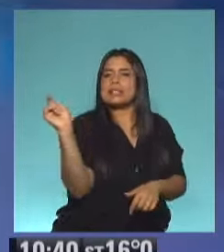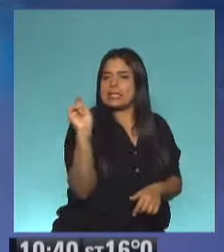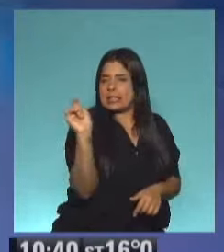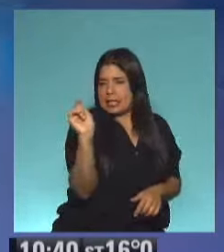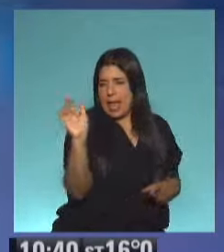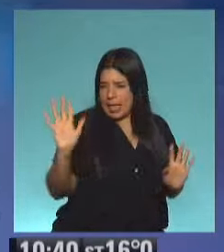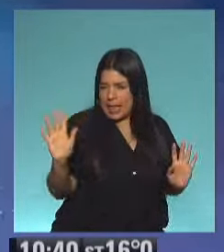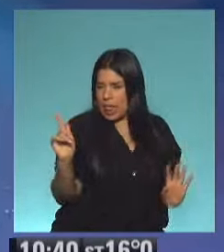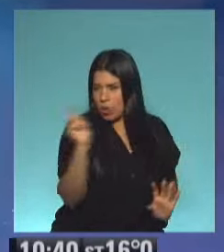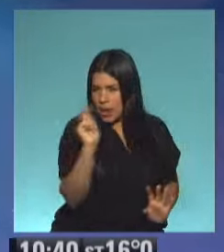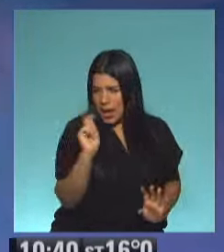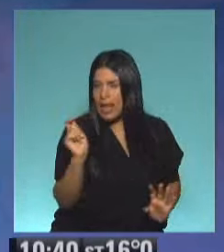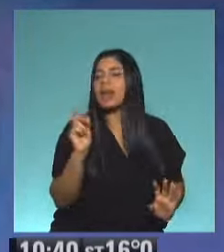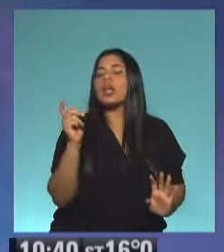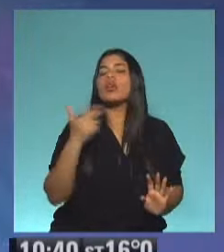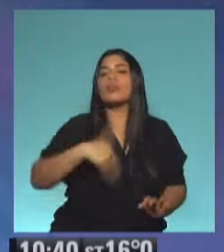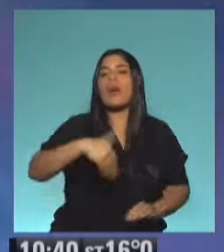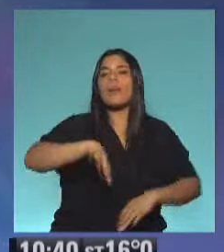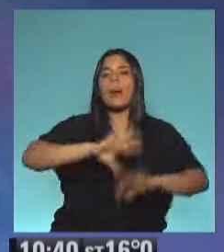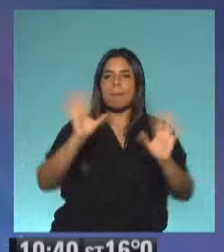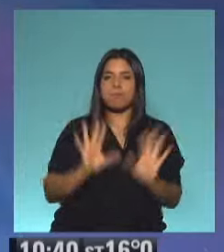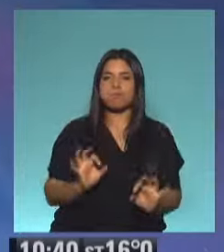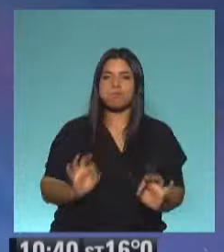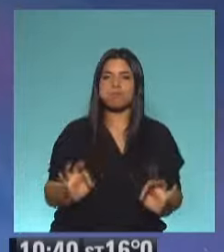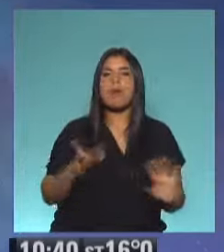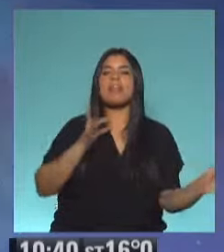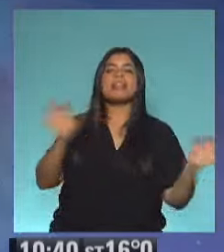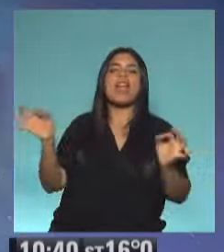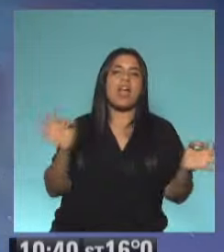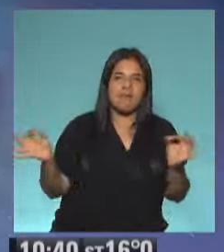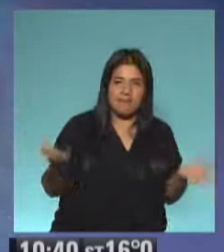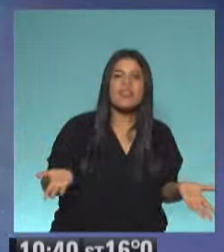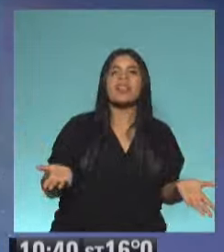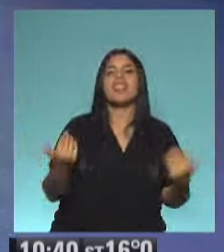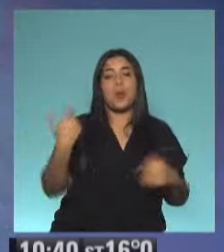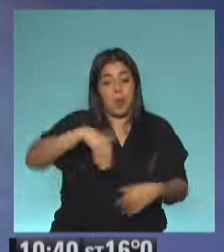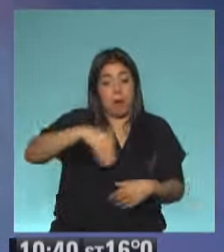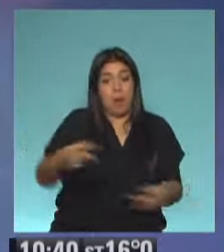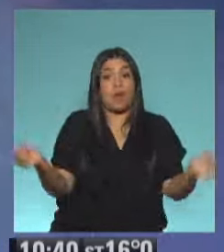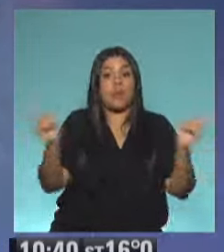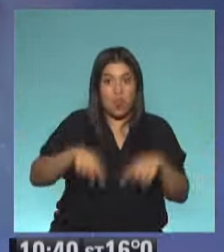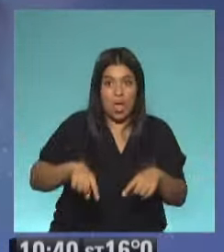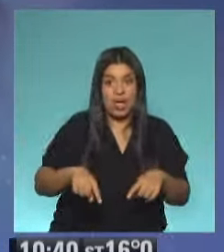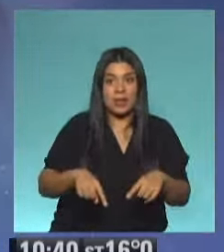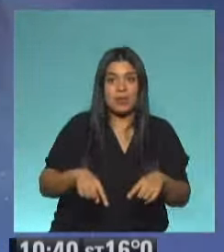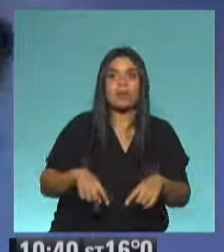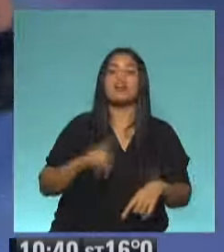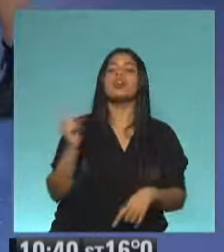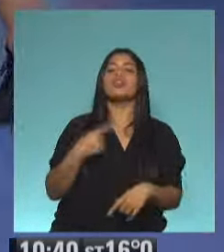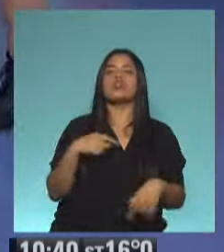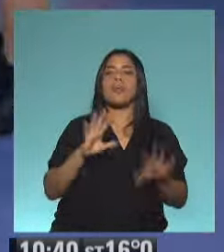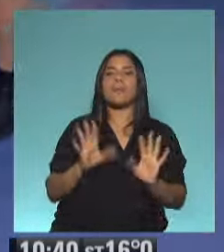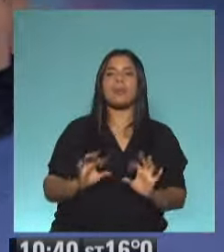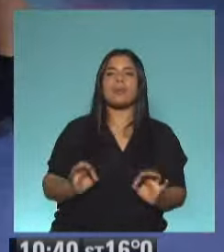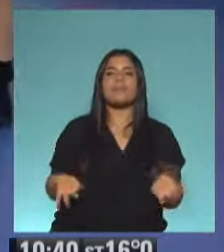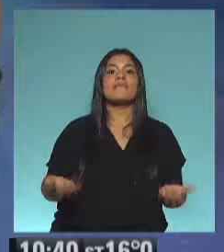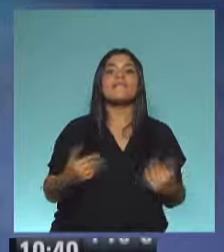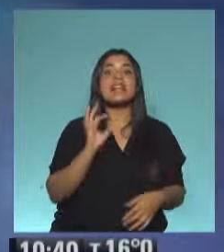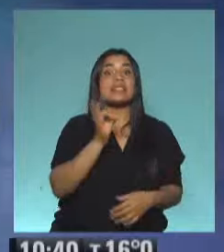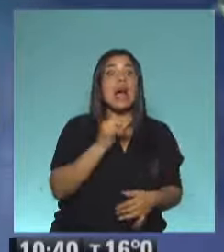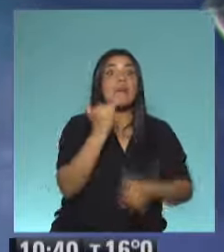pequeñísimo recreo, así nos vamos preparando para armar este desfile de la murga y enseguida volvemos, ¿eh? Nos preparamos. Ay, no sabés quién nos vino